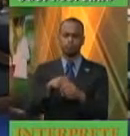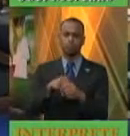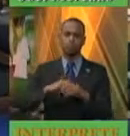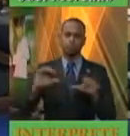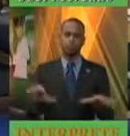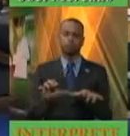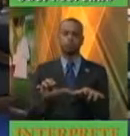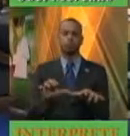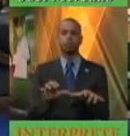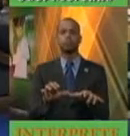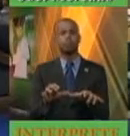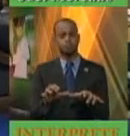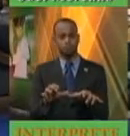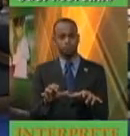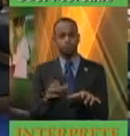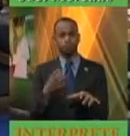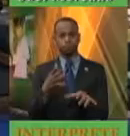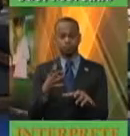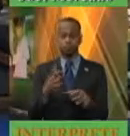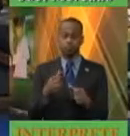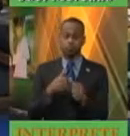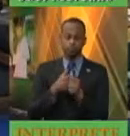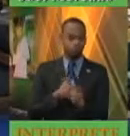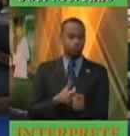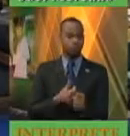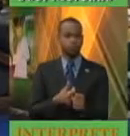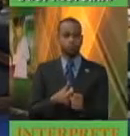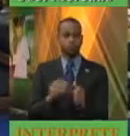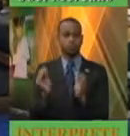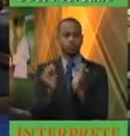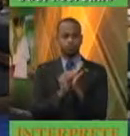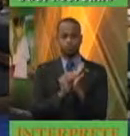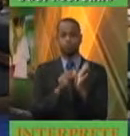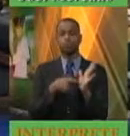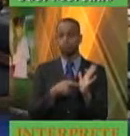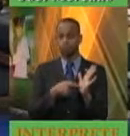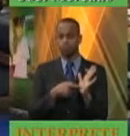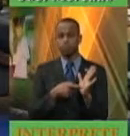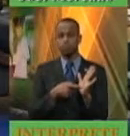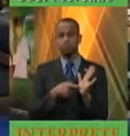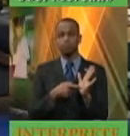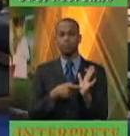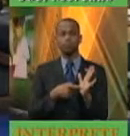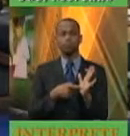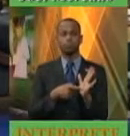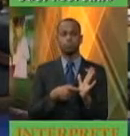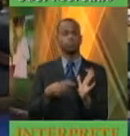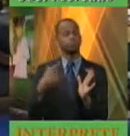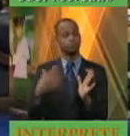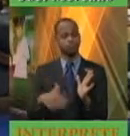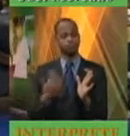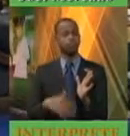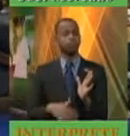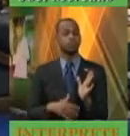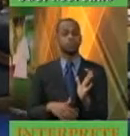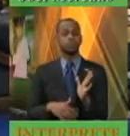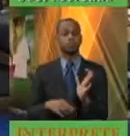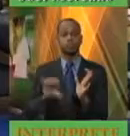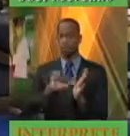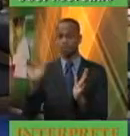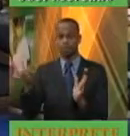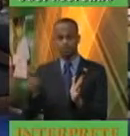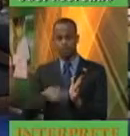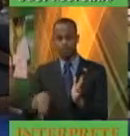comprometidos a darle cumplimiento a lo que se comprometieron. Sí, sí. Valga la redundancia. Sí. Y los que